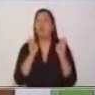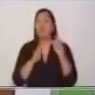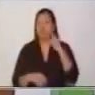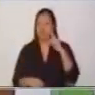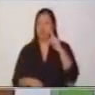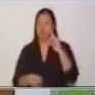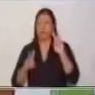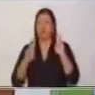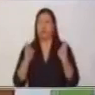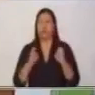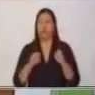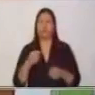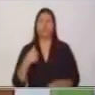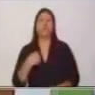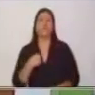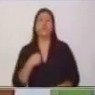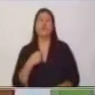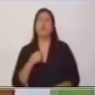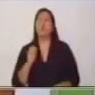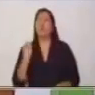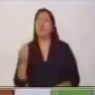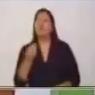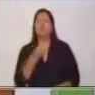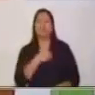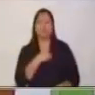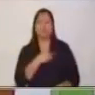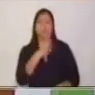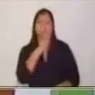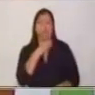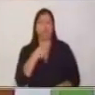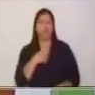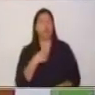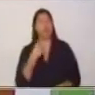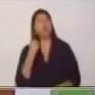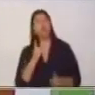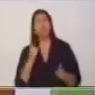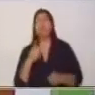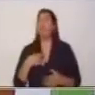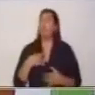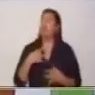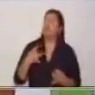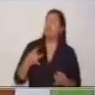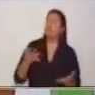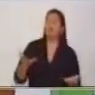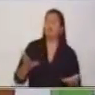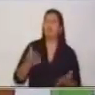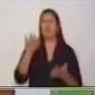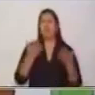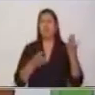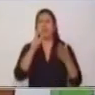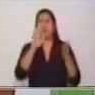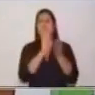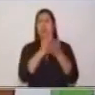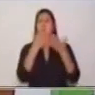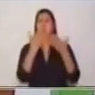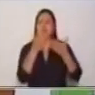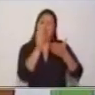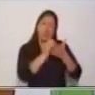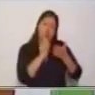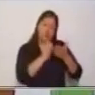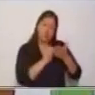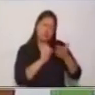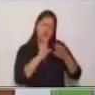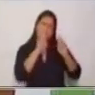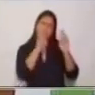¿De qué quiero hablar? ¿Qué me interesa? Puedes hacer una lluvia de ideas en tu cuaderno y escribirlo. ¿Qué temas